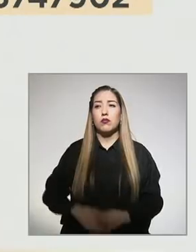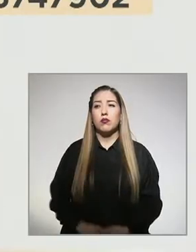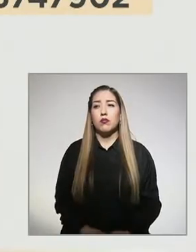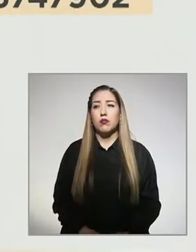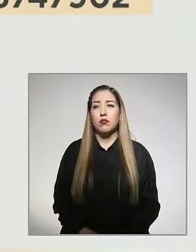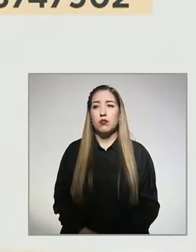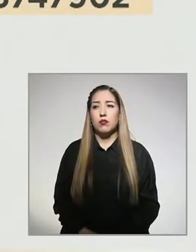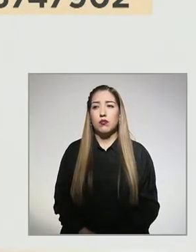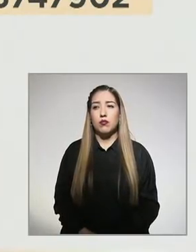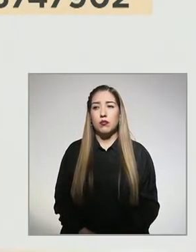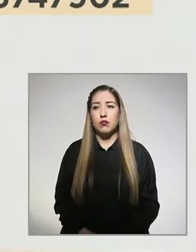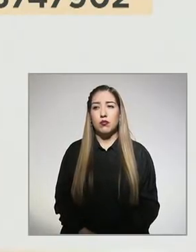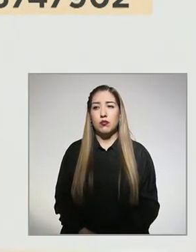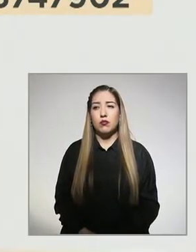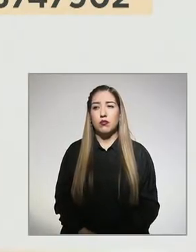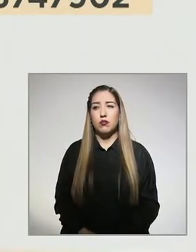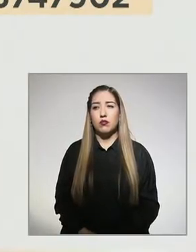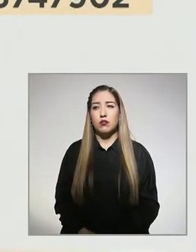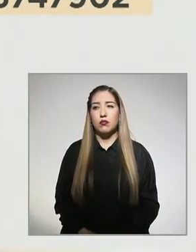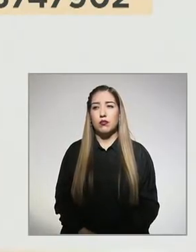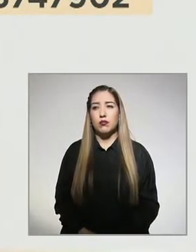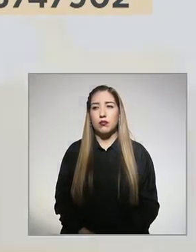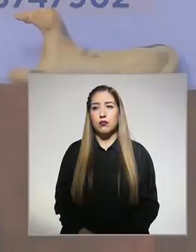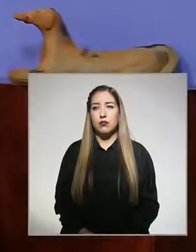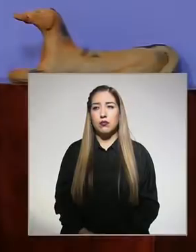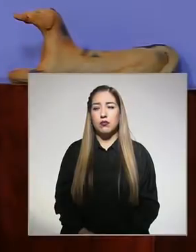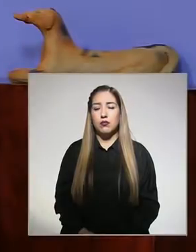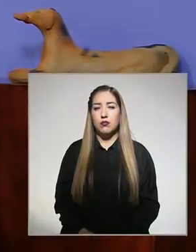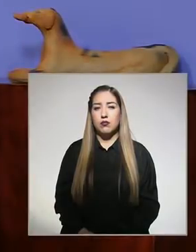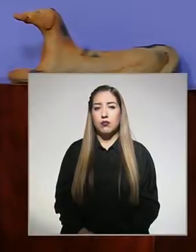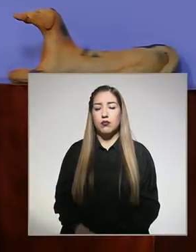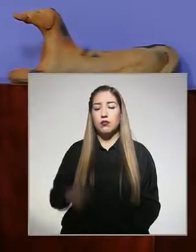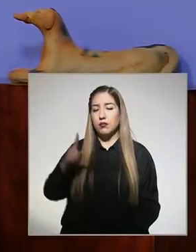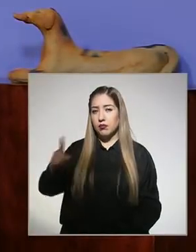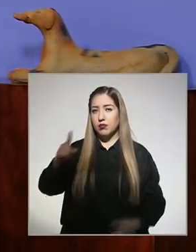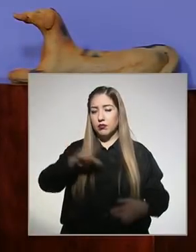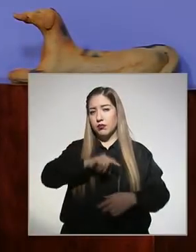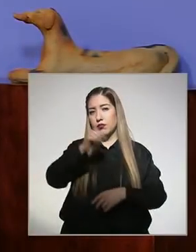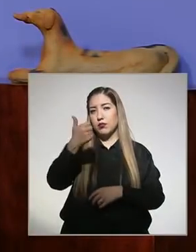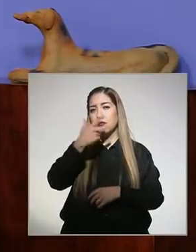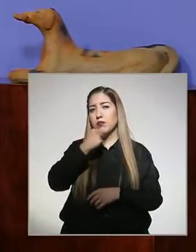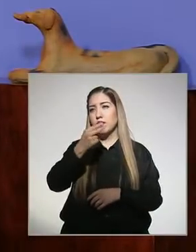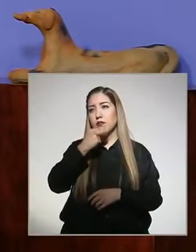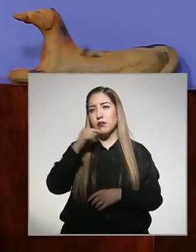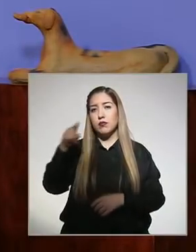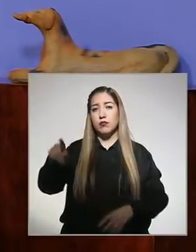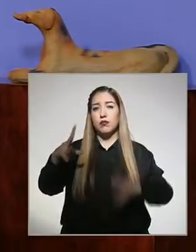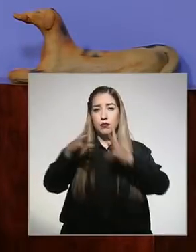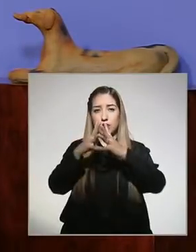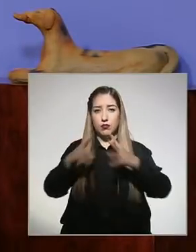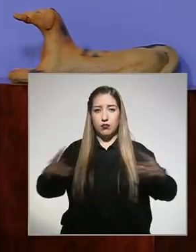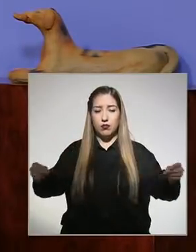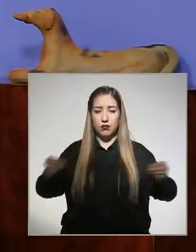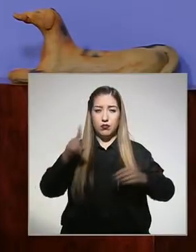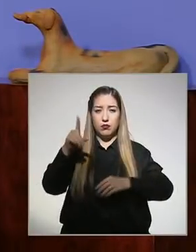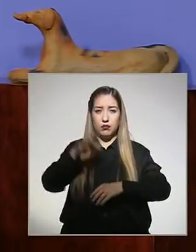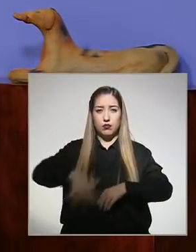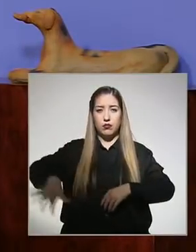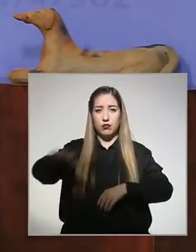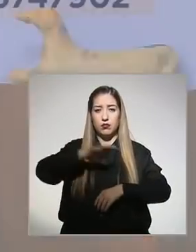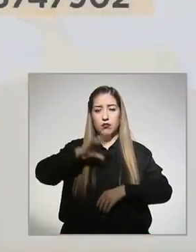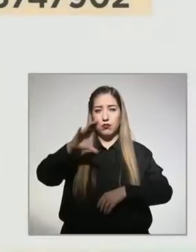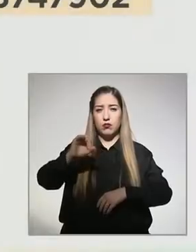en su pantalla junto con sus datos. Continuó con Gustavo Calderón Torres, quien desapareció en la colonia Corte